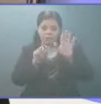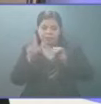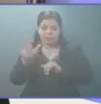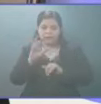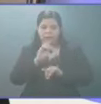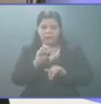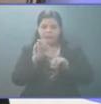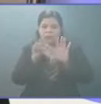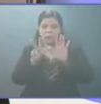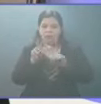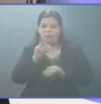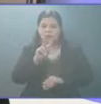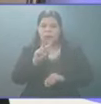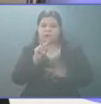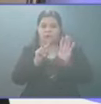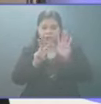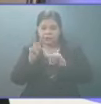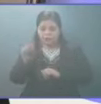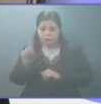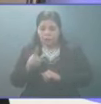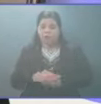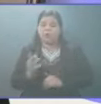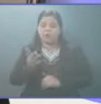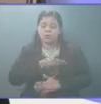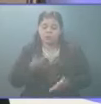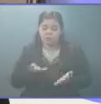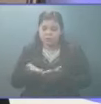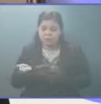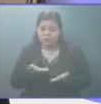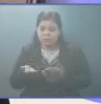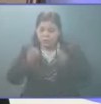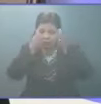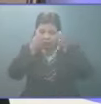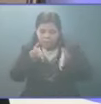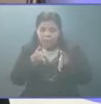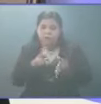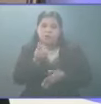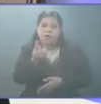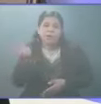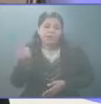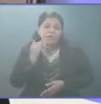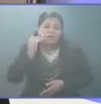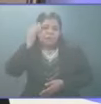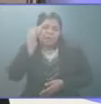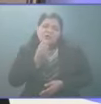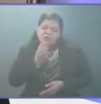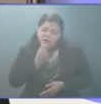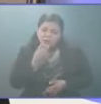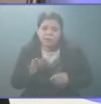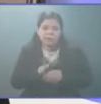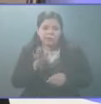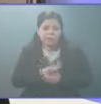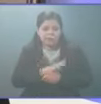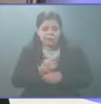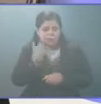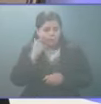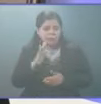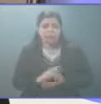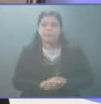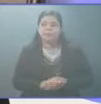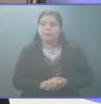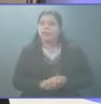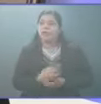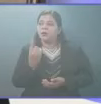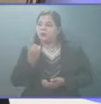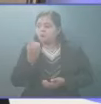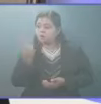2263-0871. Los servicios que damos pues es atención geriátrica integral, en mi caso soy el geriatra,